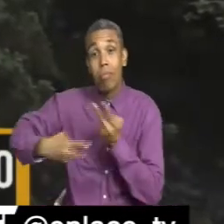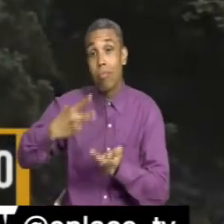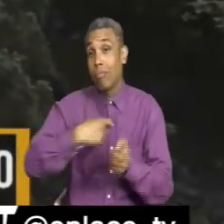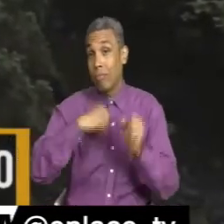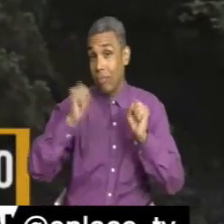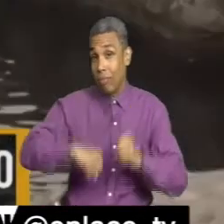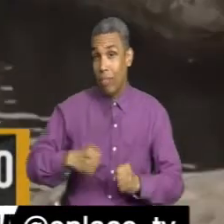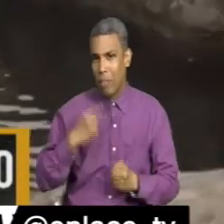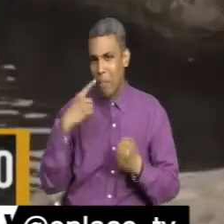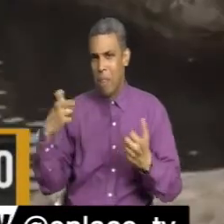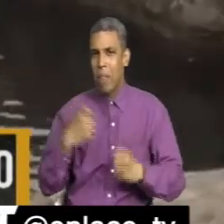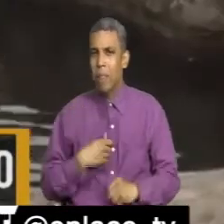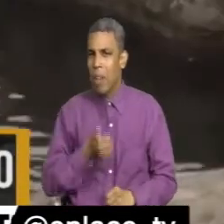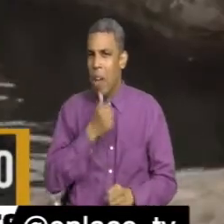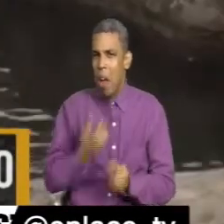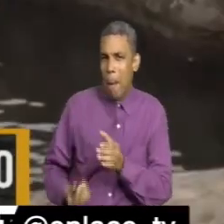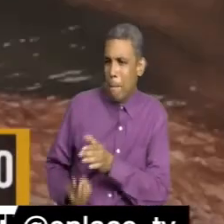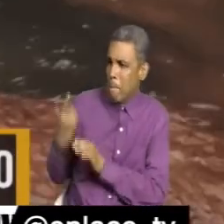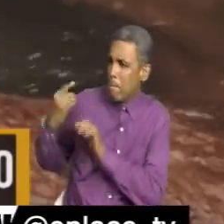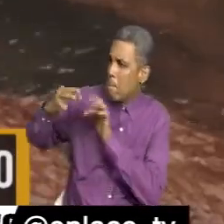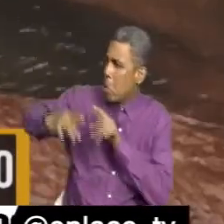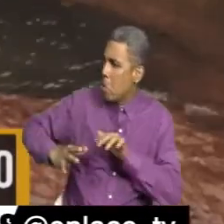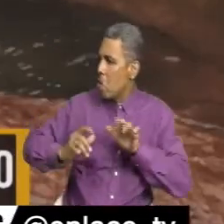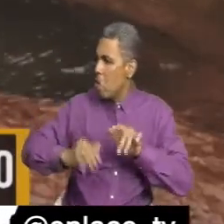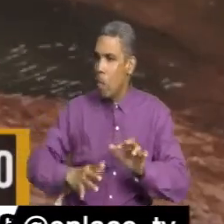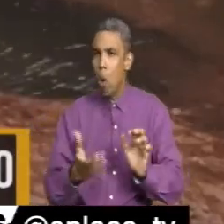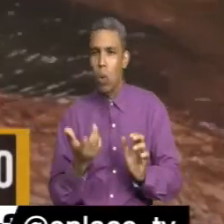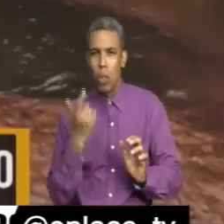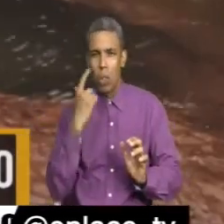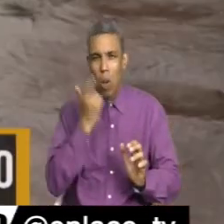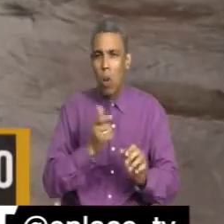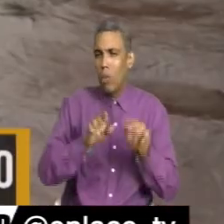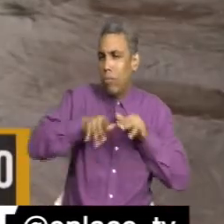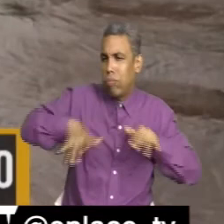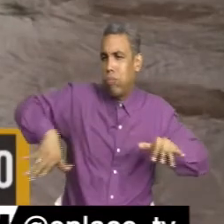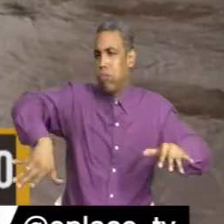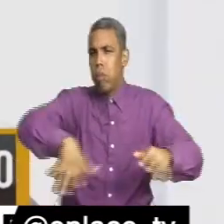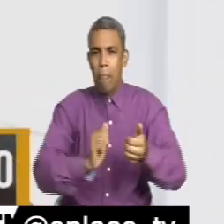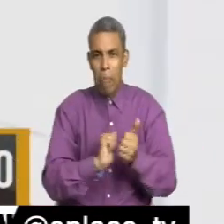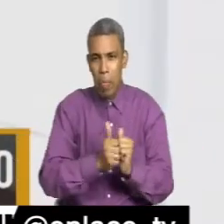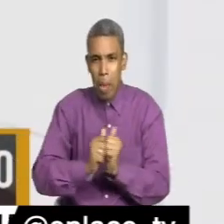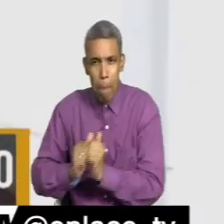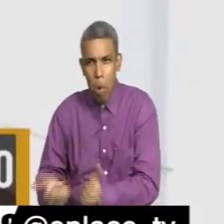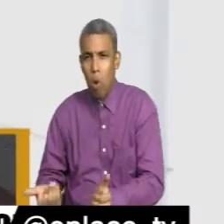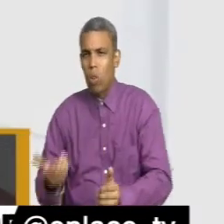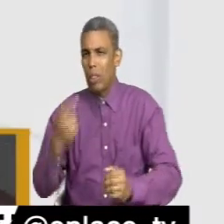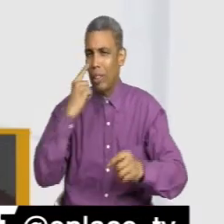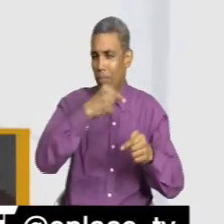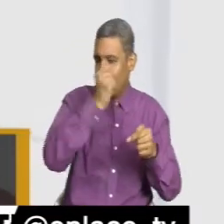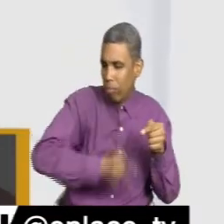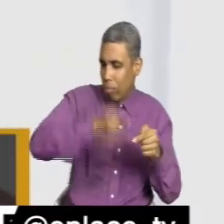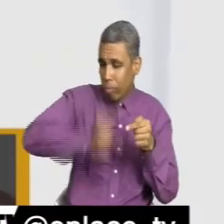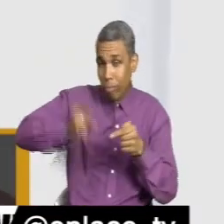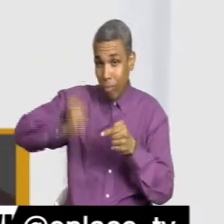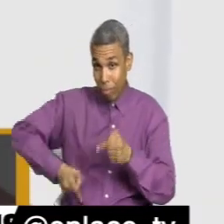la majestuosidad de sus paisajes y los escenarios para practicar deportes extremos. Mientras el país ha